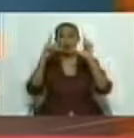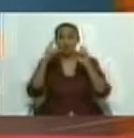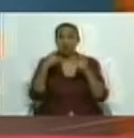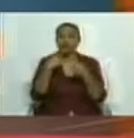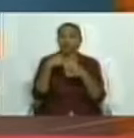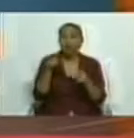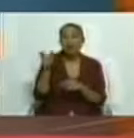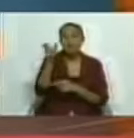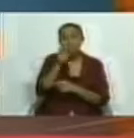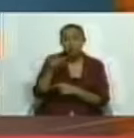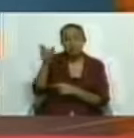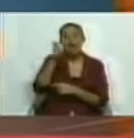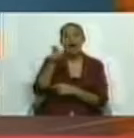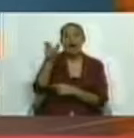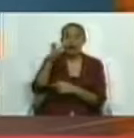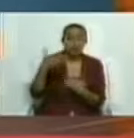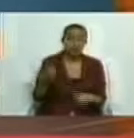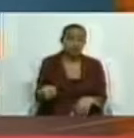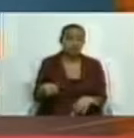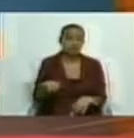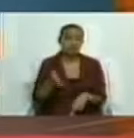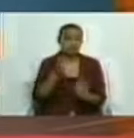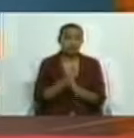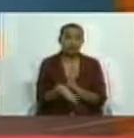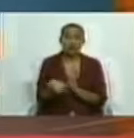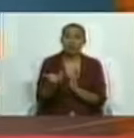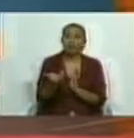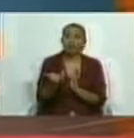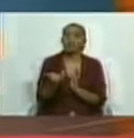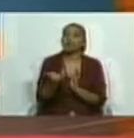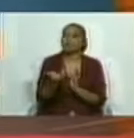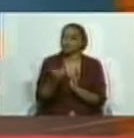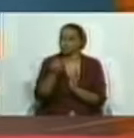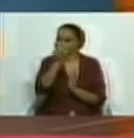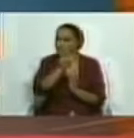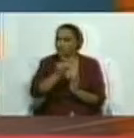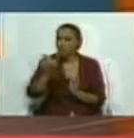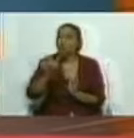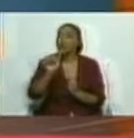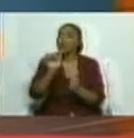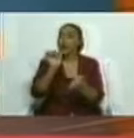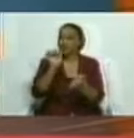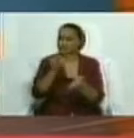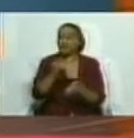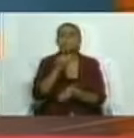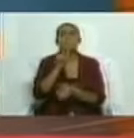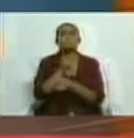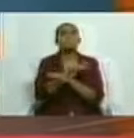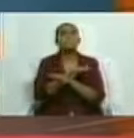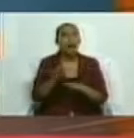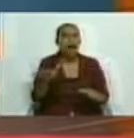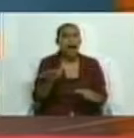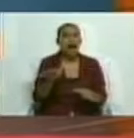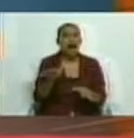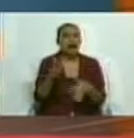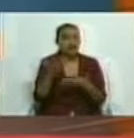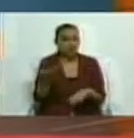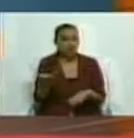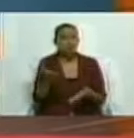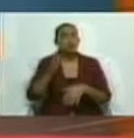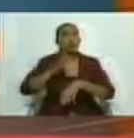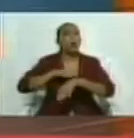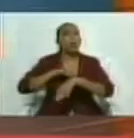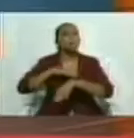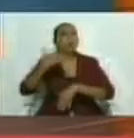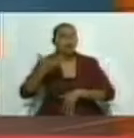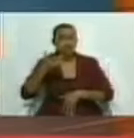presos de conciencia si tienen solicitud de Interpol y son delincuentes Por qué los países donde están estos sujetos no los